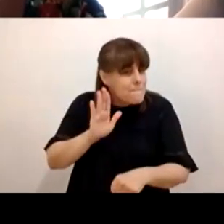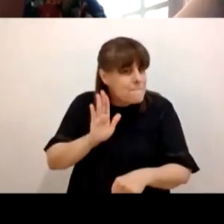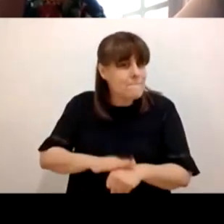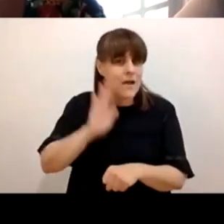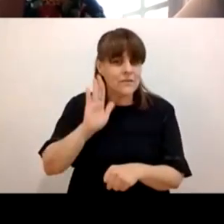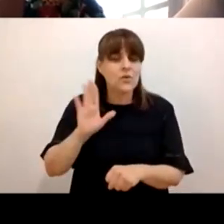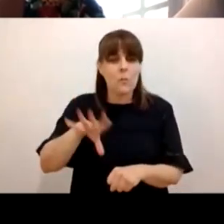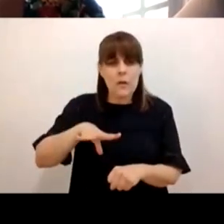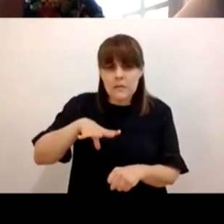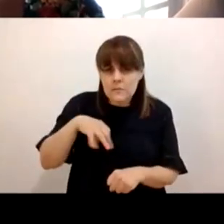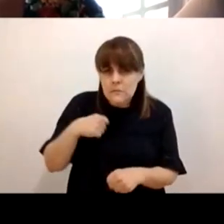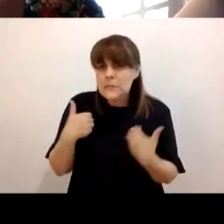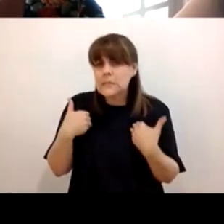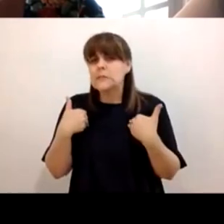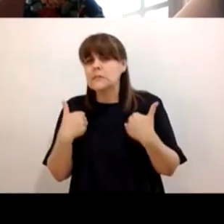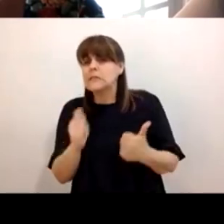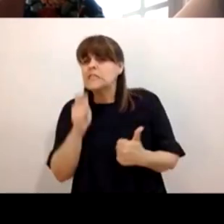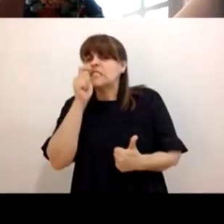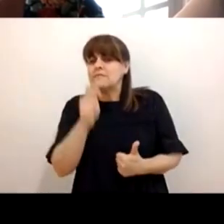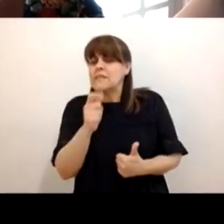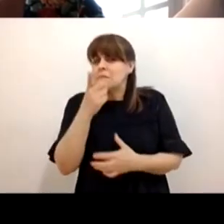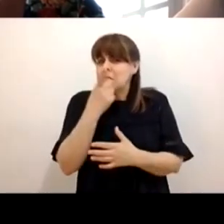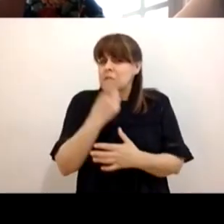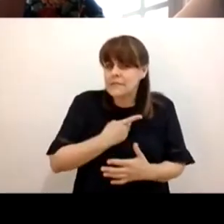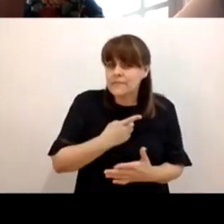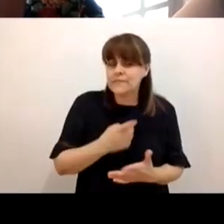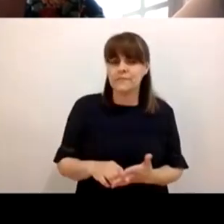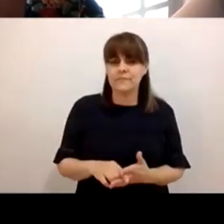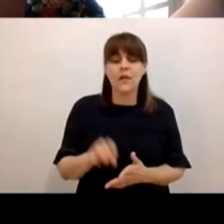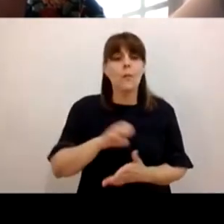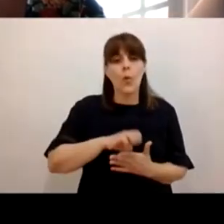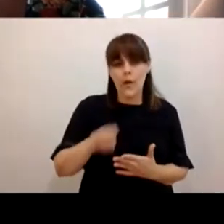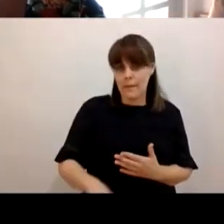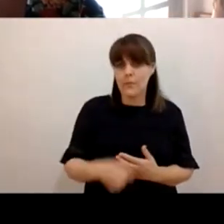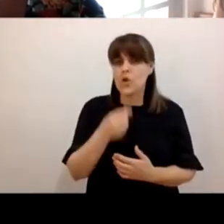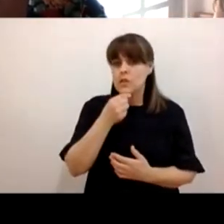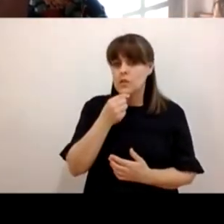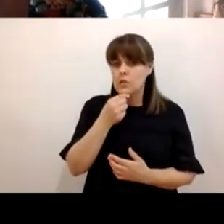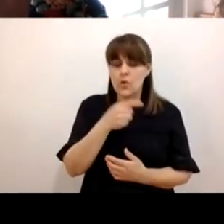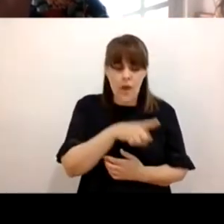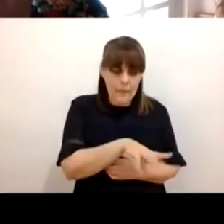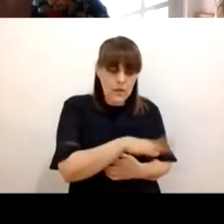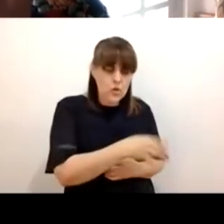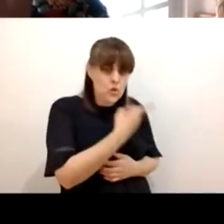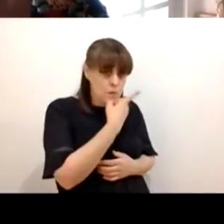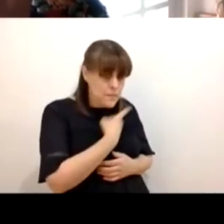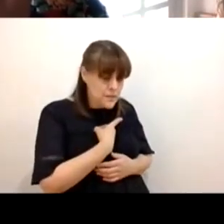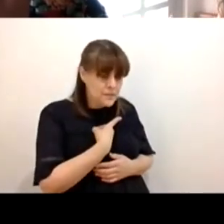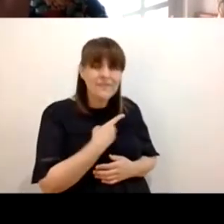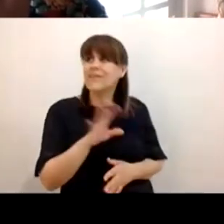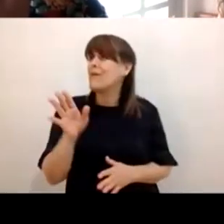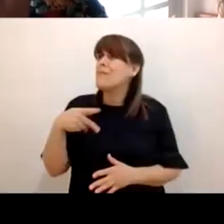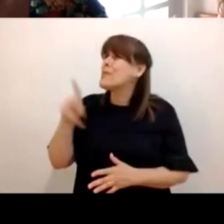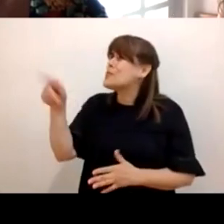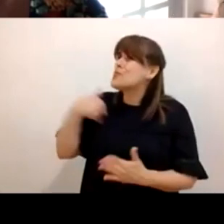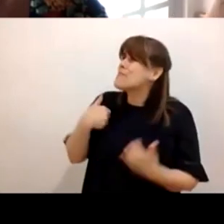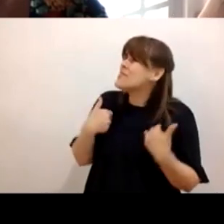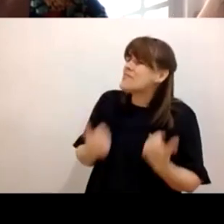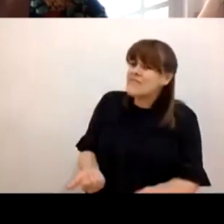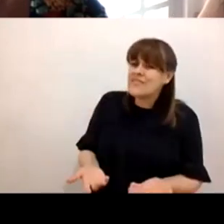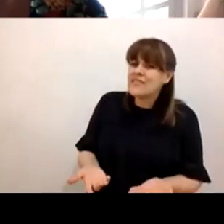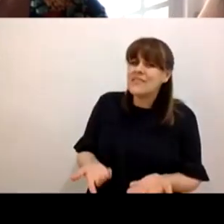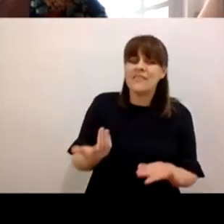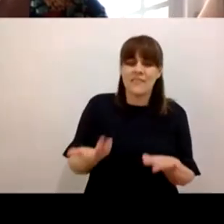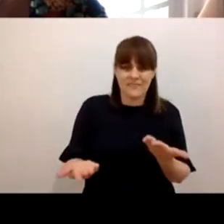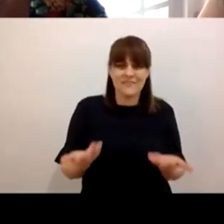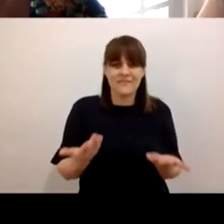o con los niños nos pasa yo te lo di tú me dijiste esto hijito no pero tú no me entendiste mamá miren ustedes